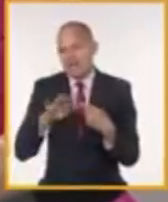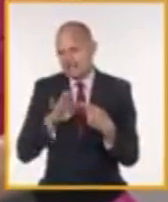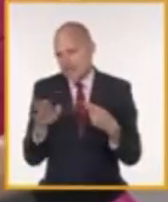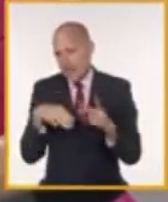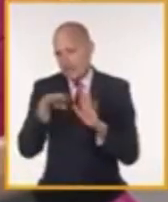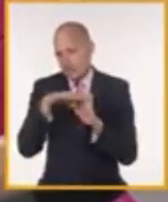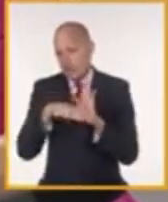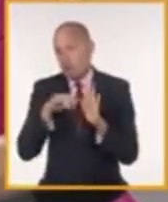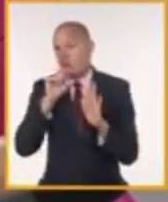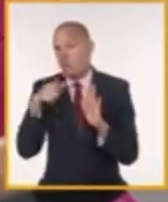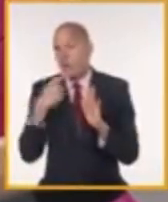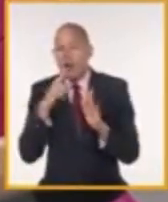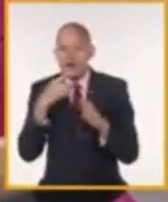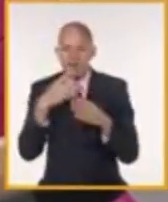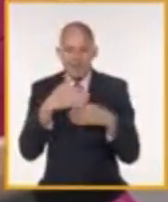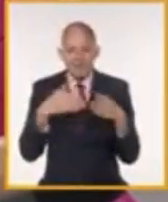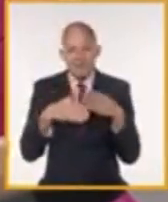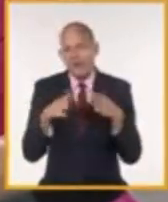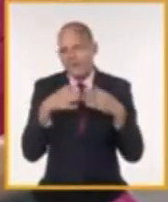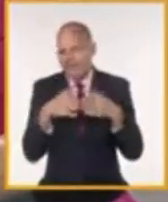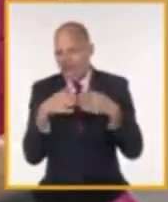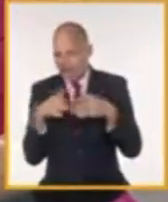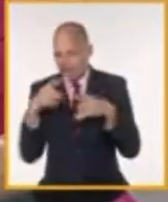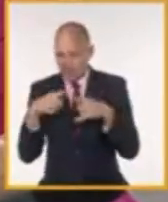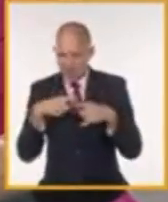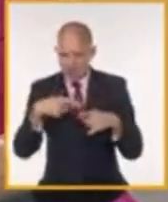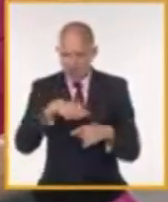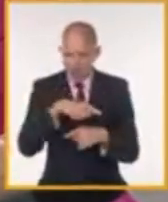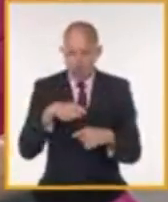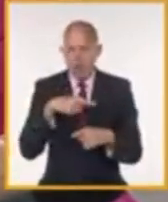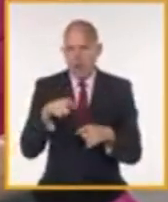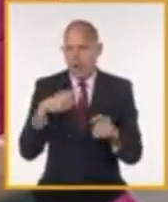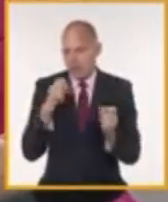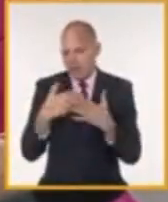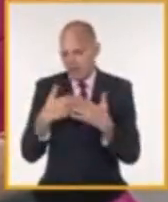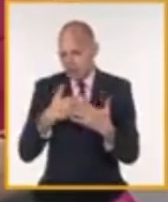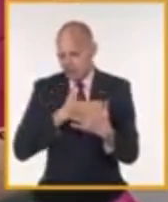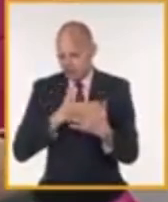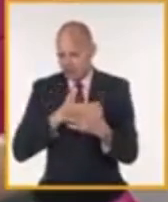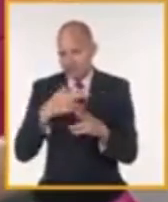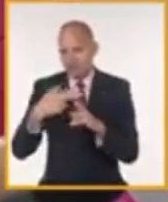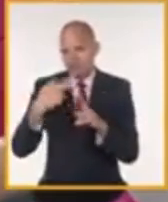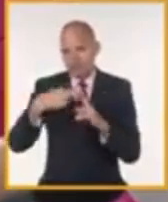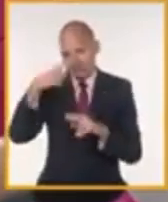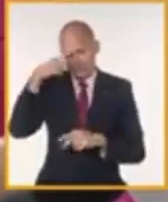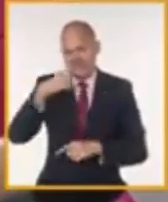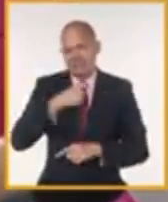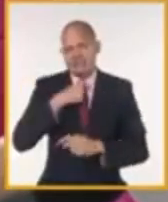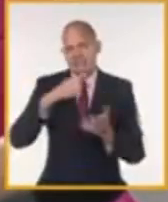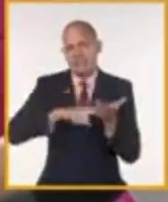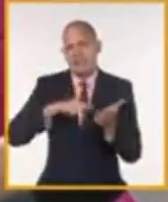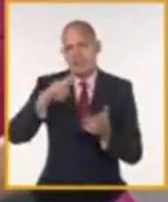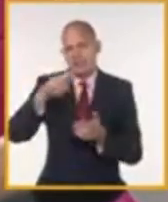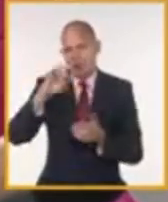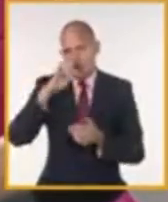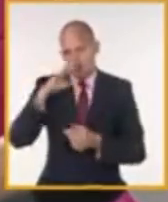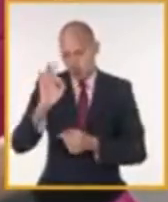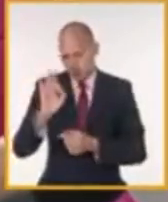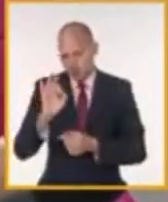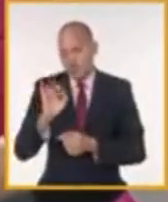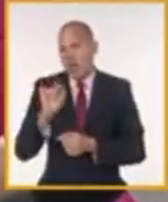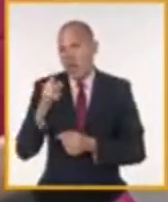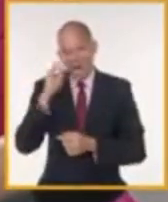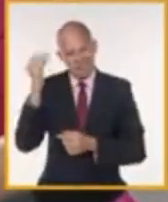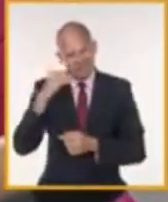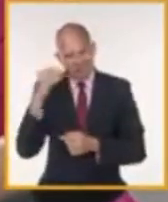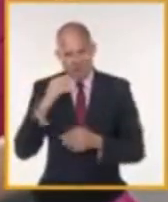naval, rectorado por la empresa de construcción naval Seprona, que sabe hacer y distingue sus